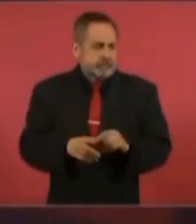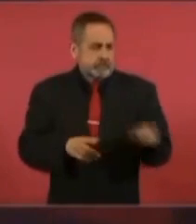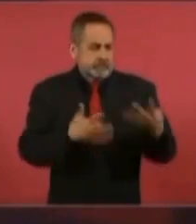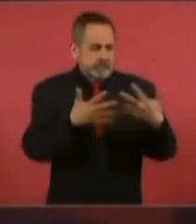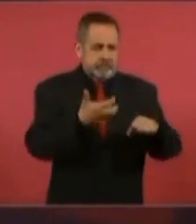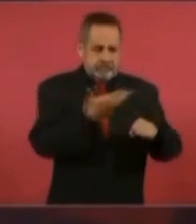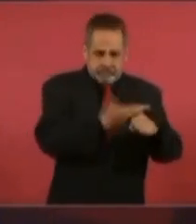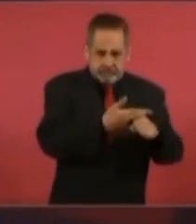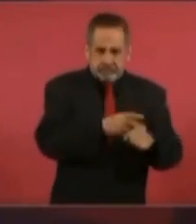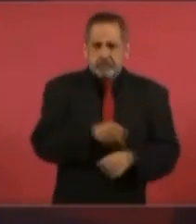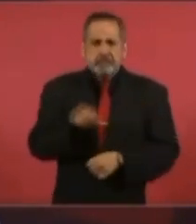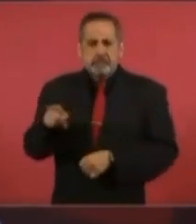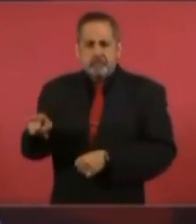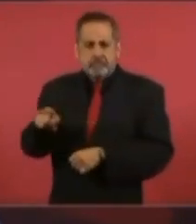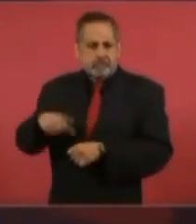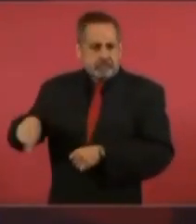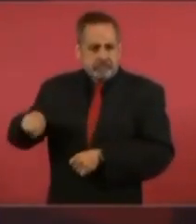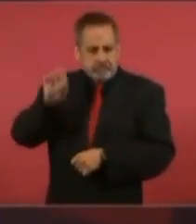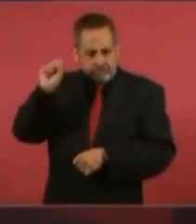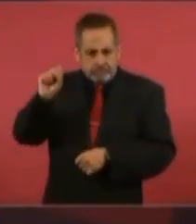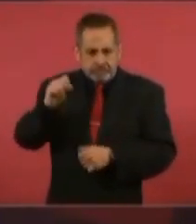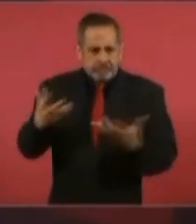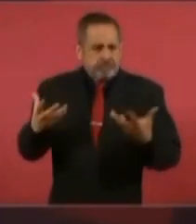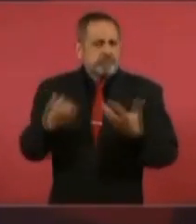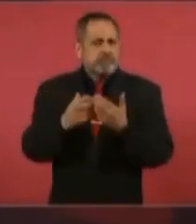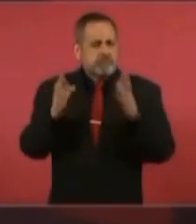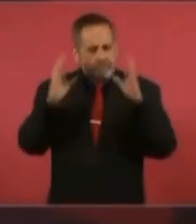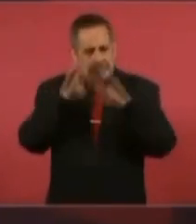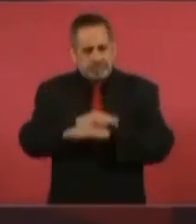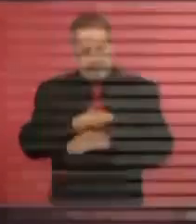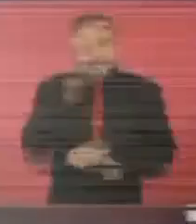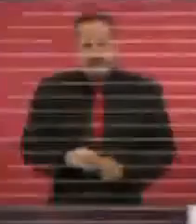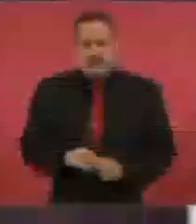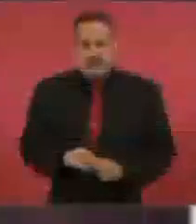la empresa como de los trabajadores ya falta poco